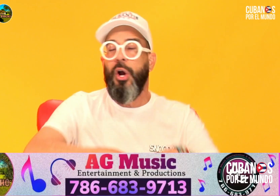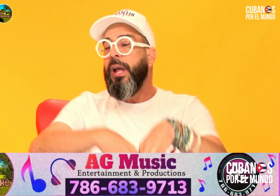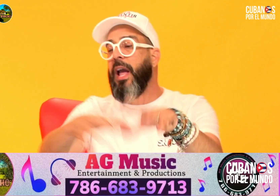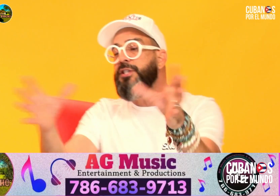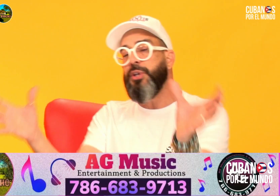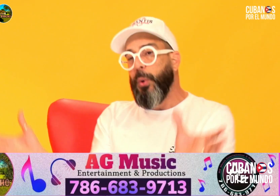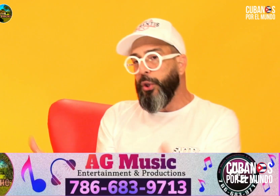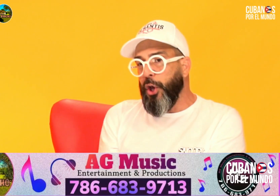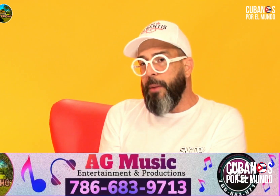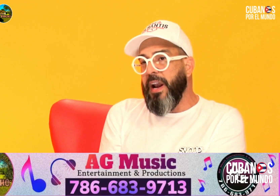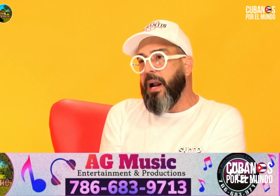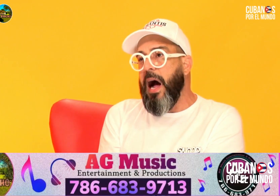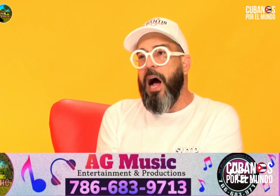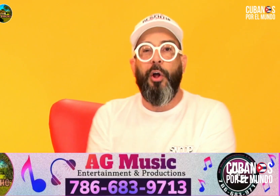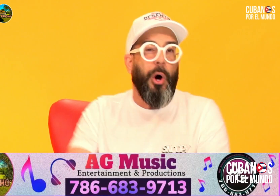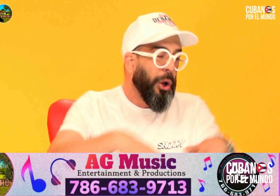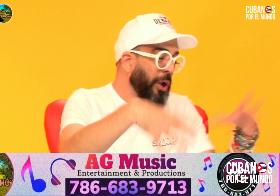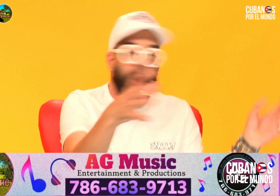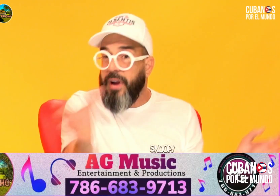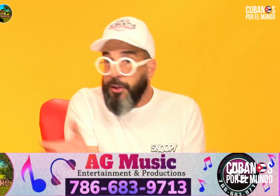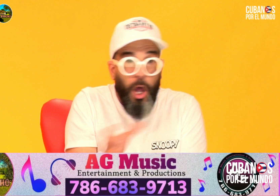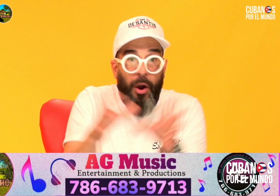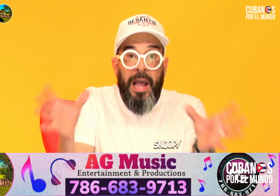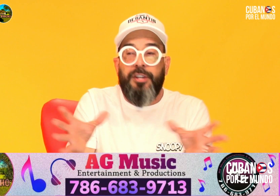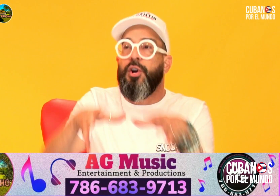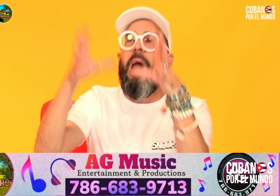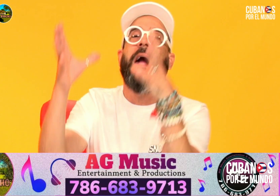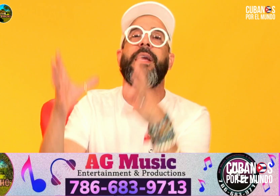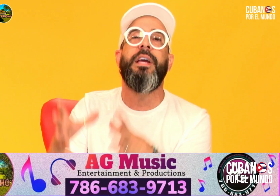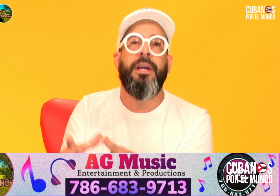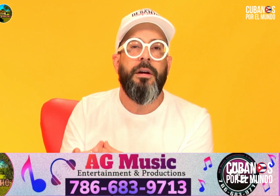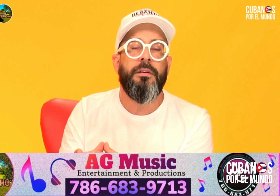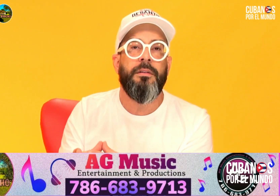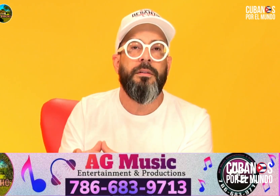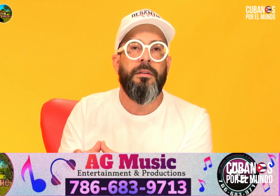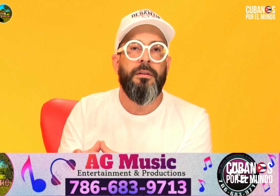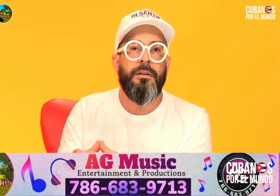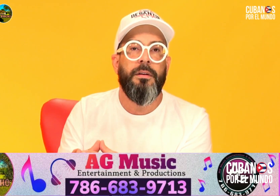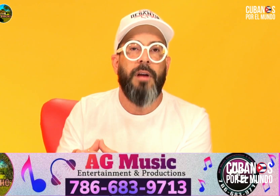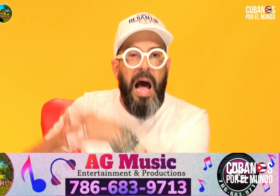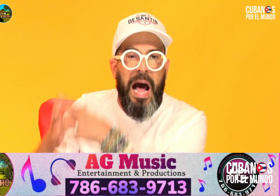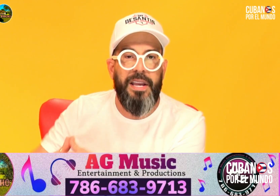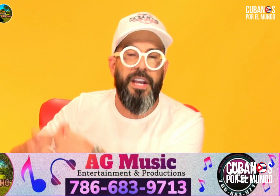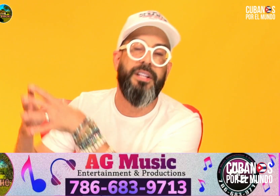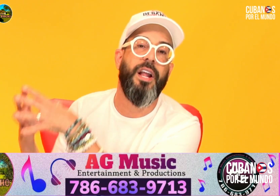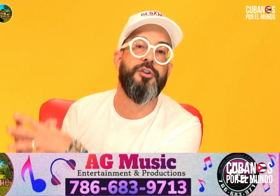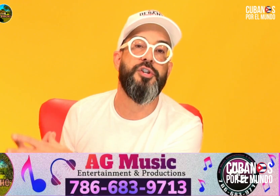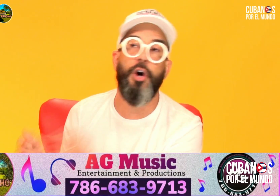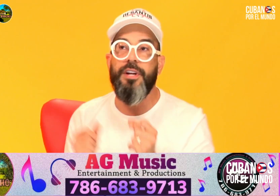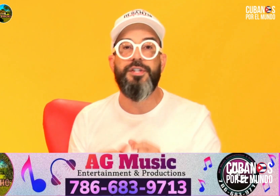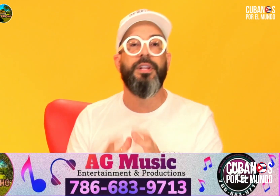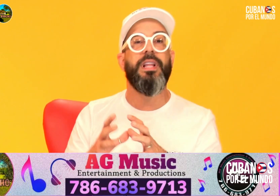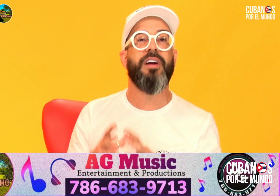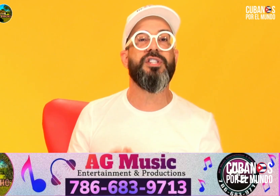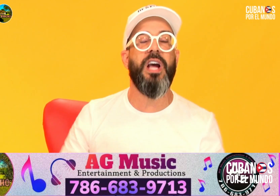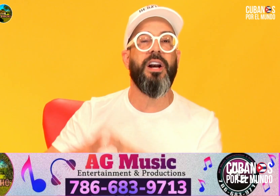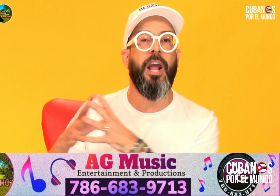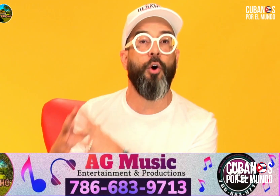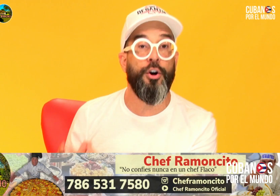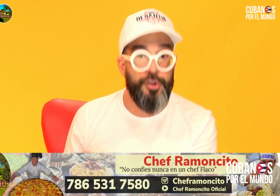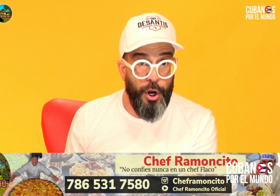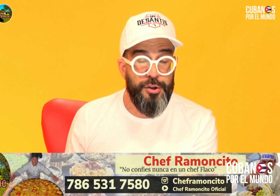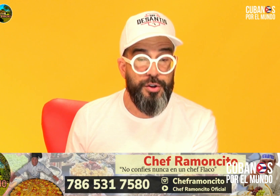visualización, estudio de mercado, aunque todo es eso, aquí hay intenciones de